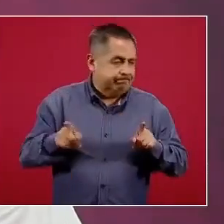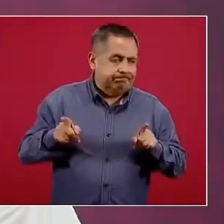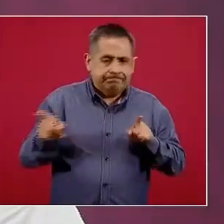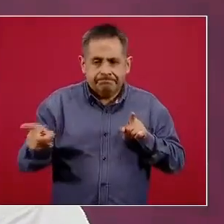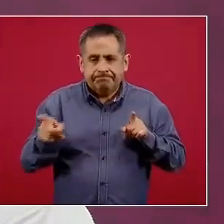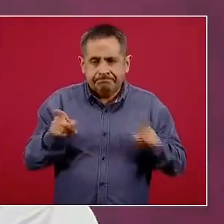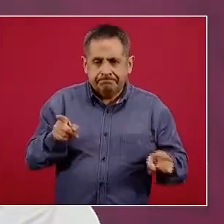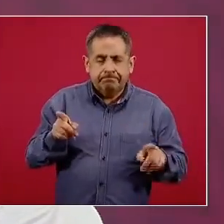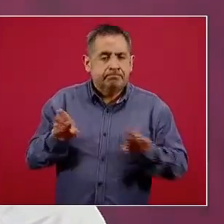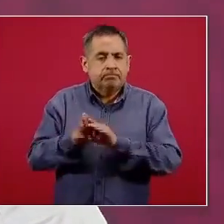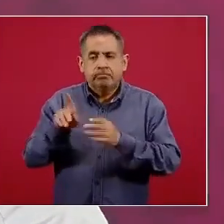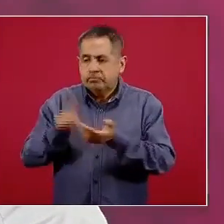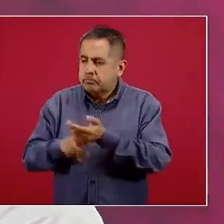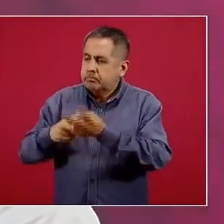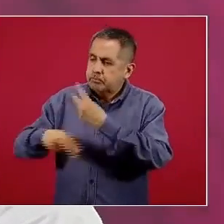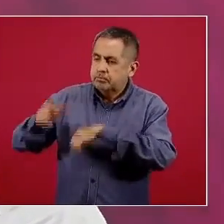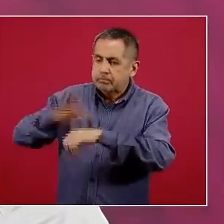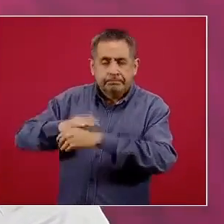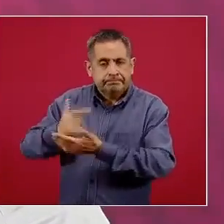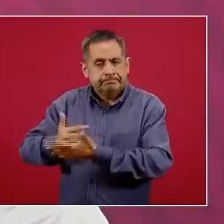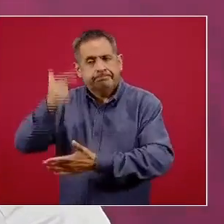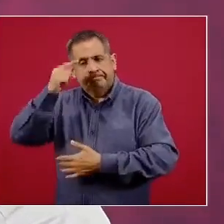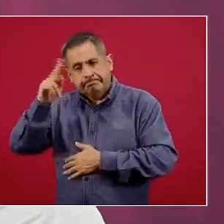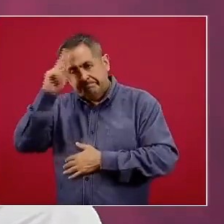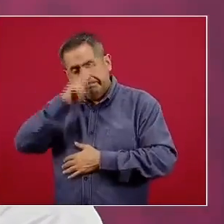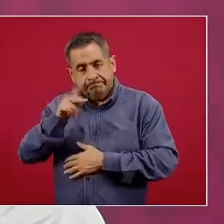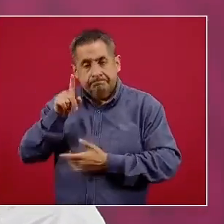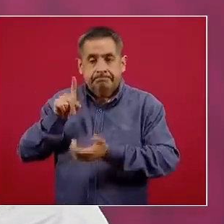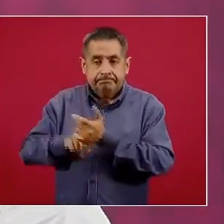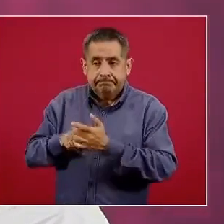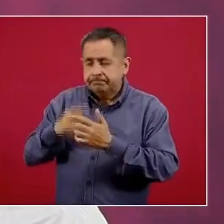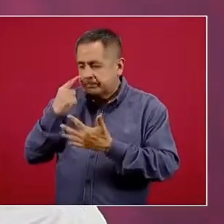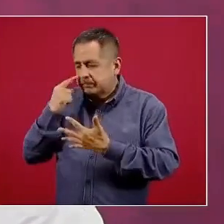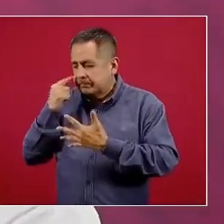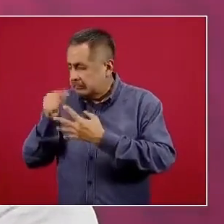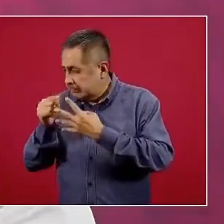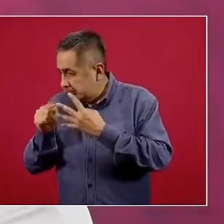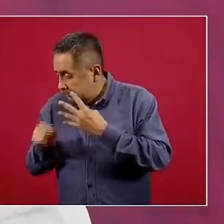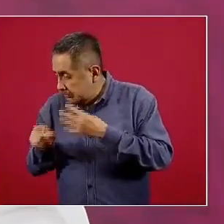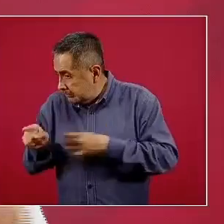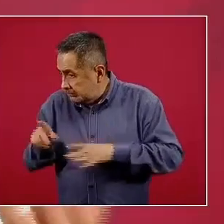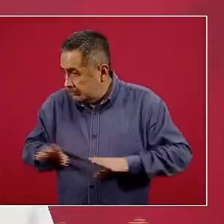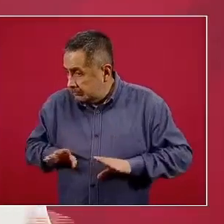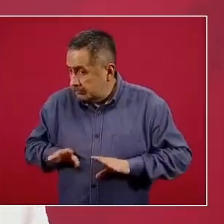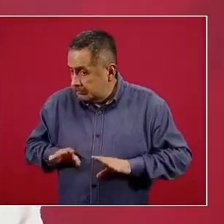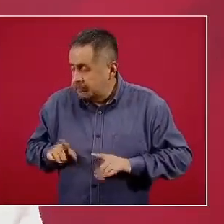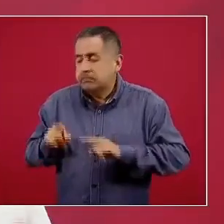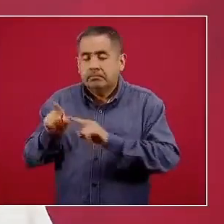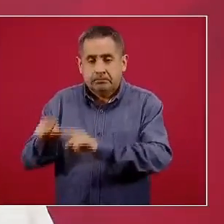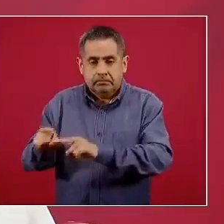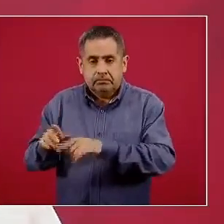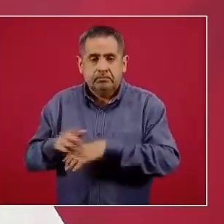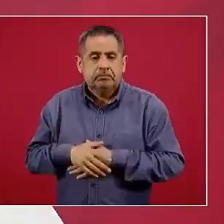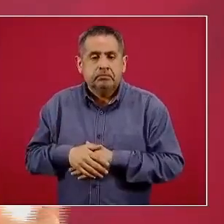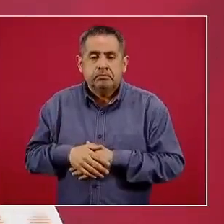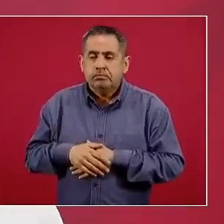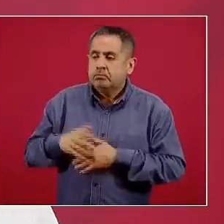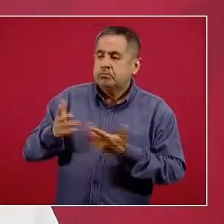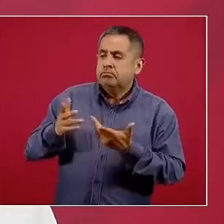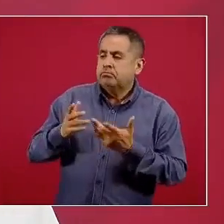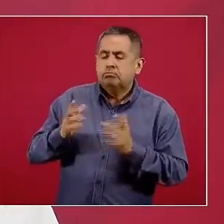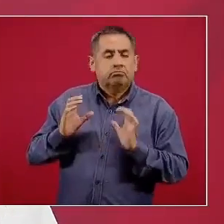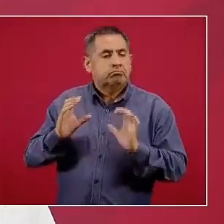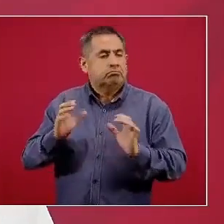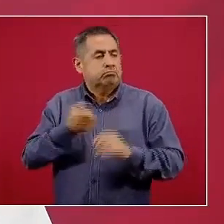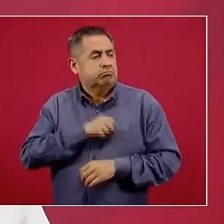la probabilidad de complicarse y tener una enfermedad grave en quienes tienen estas características, versus no complicarse y tener una